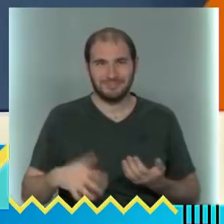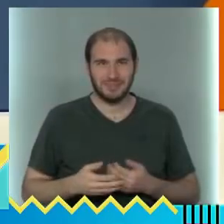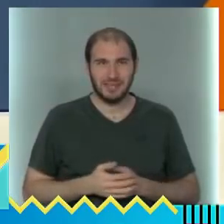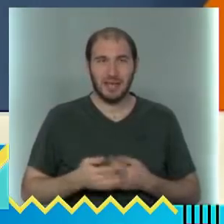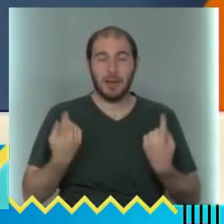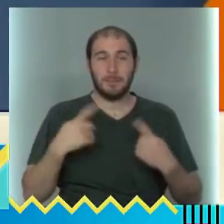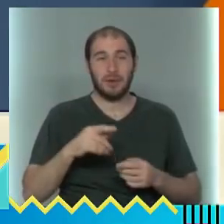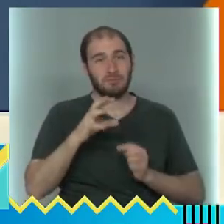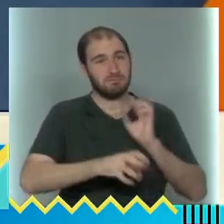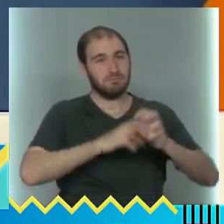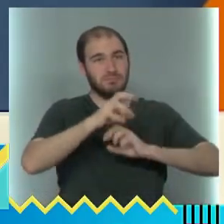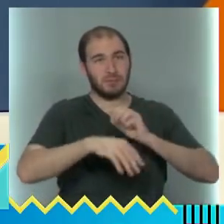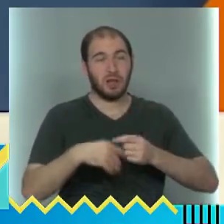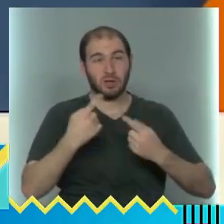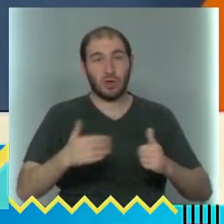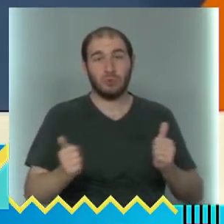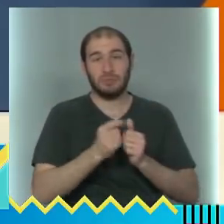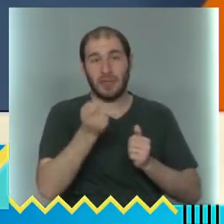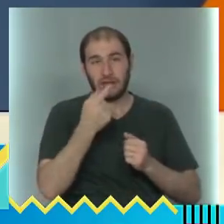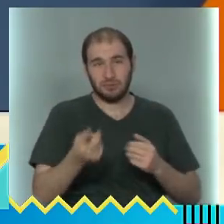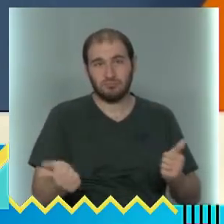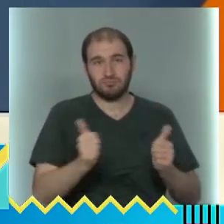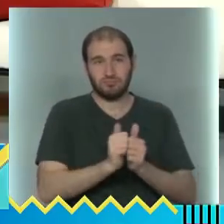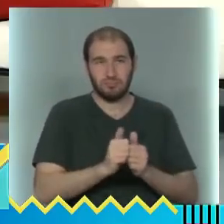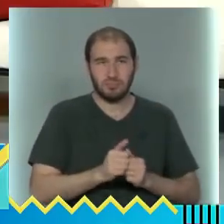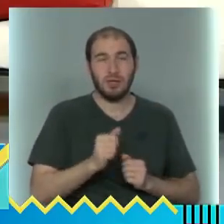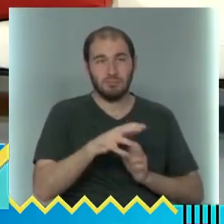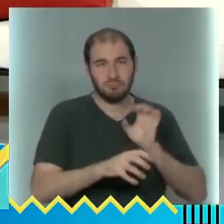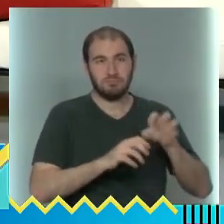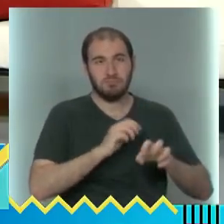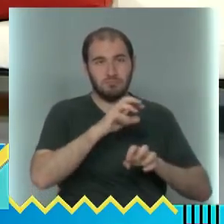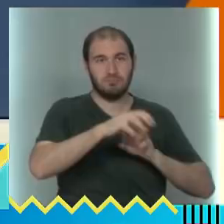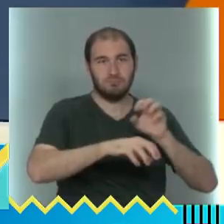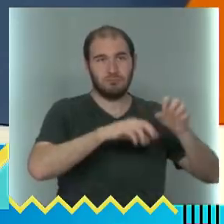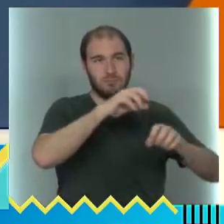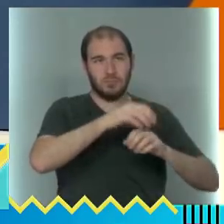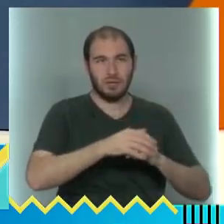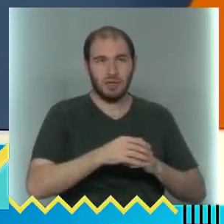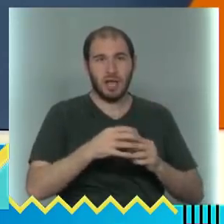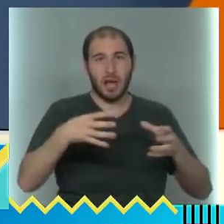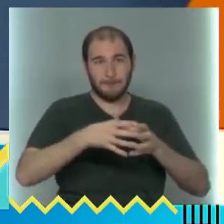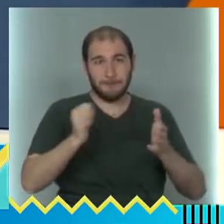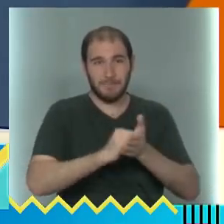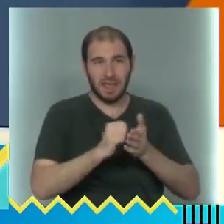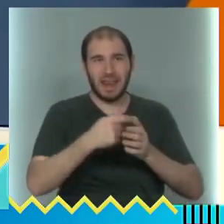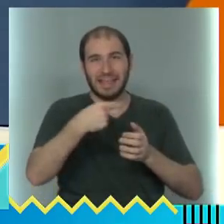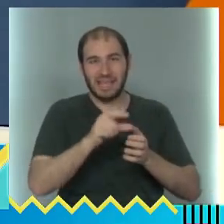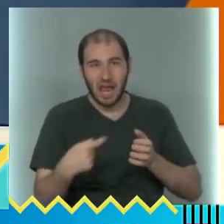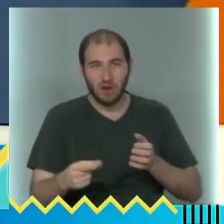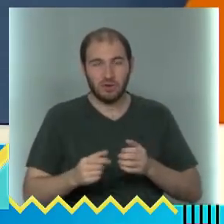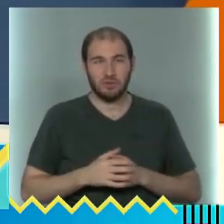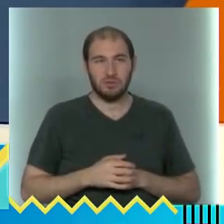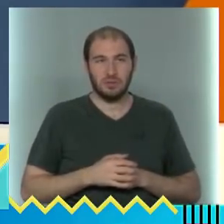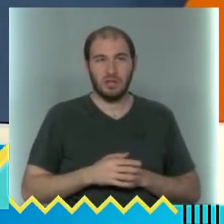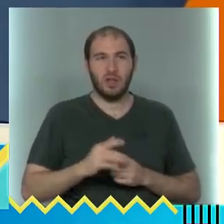pero él se escalaba y se llevaba con él la medicación. Iba escalando, y mientras escalaba en roca, escalaba en hielo, escalaba, o sea,